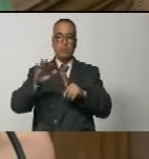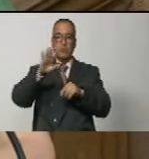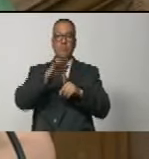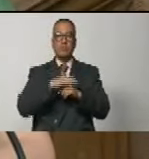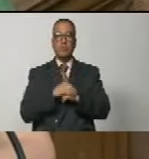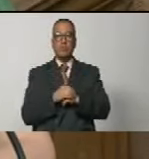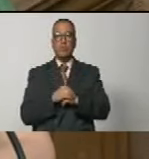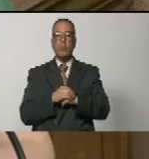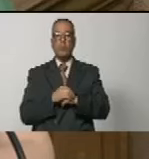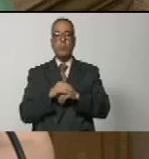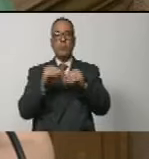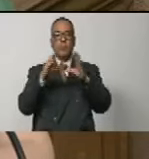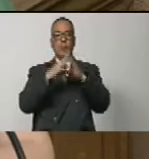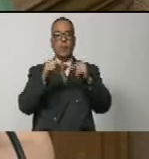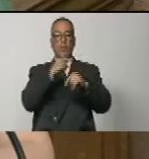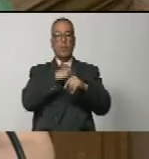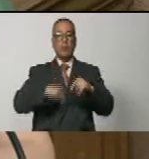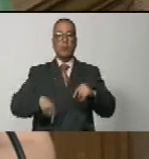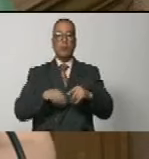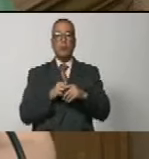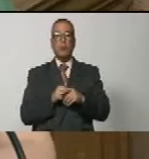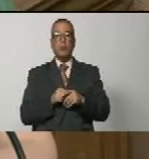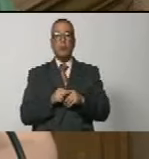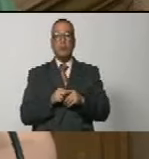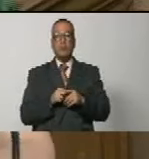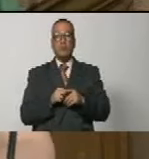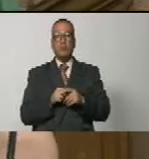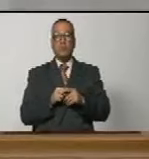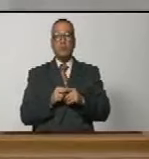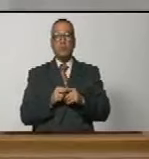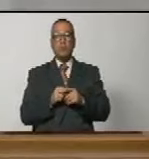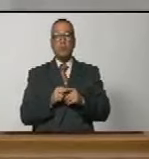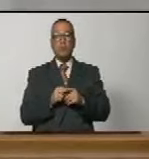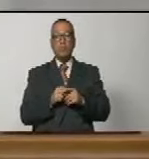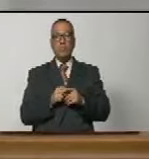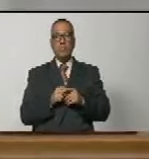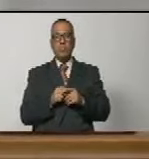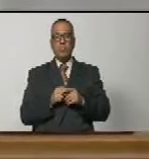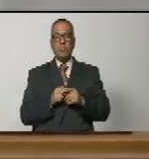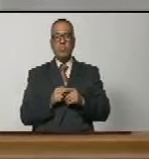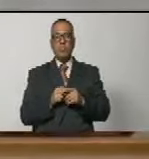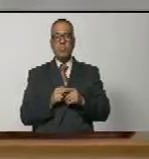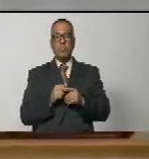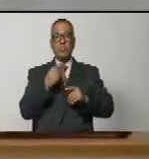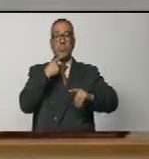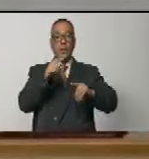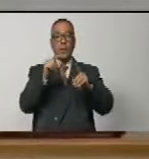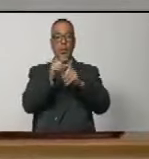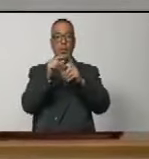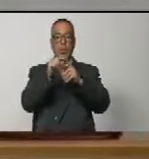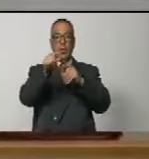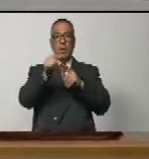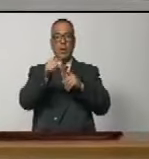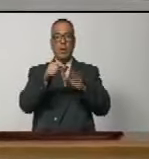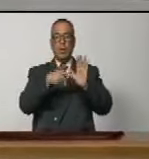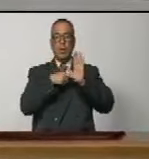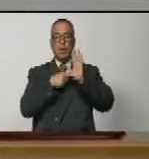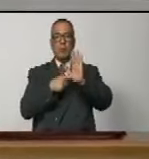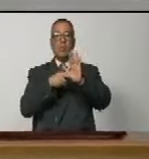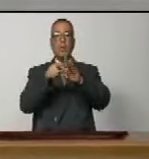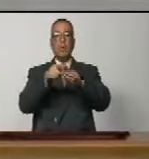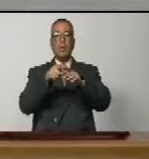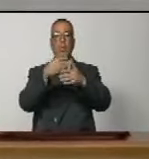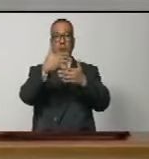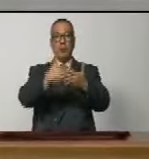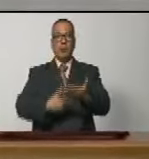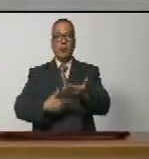Bolivariana de Venezuela. Es todo, ciudadano presidente. Voy a dejar en el derecho de palabra para que presente el